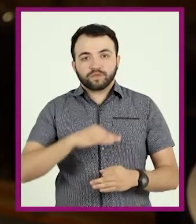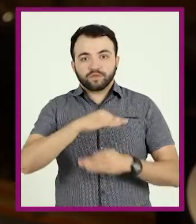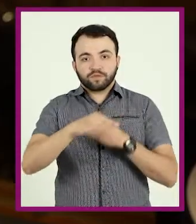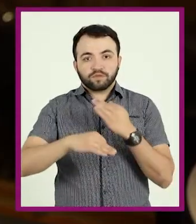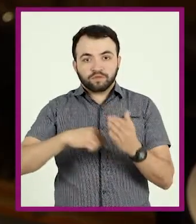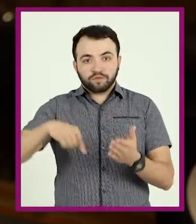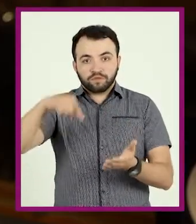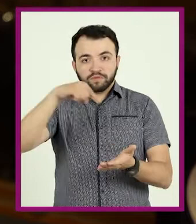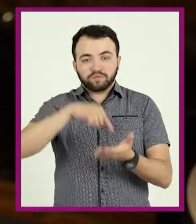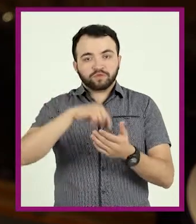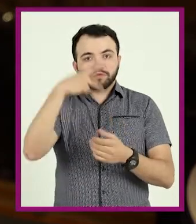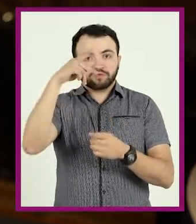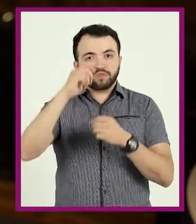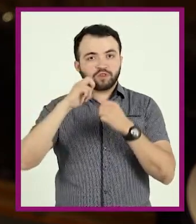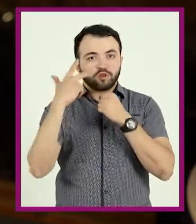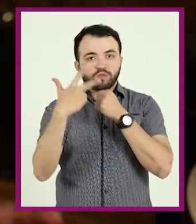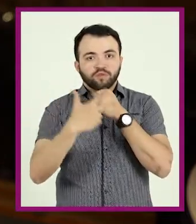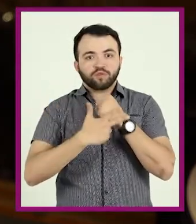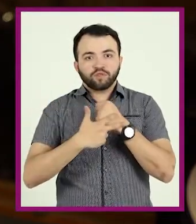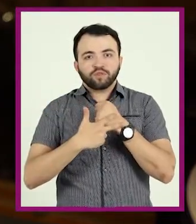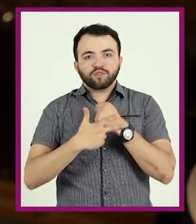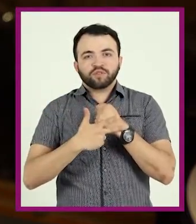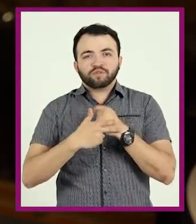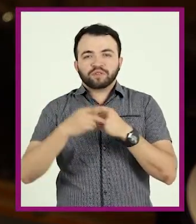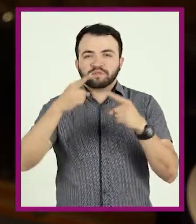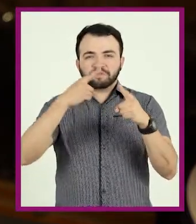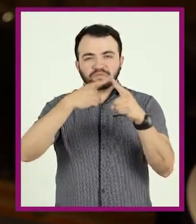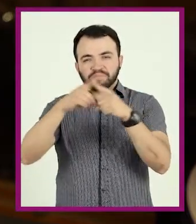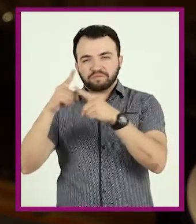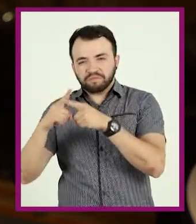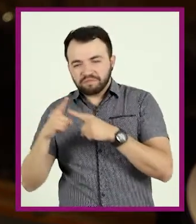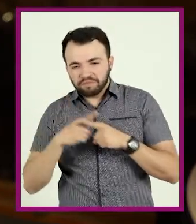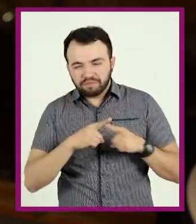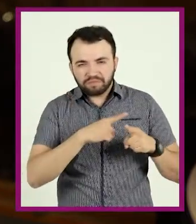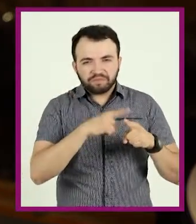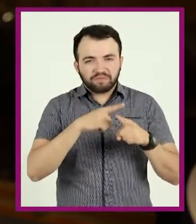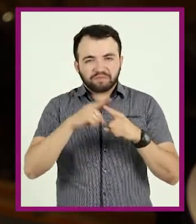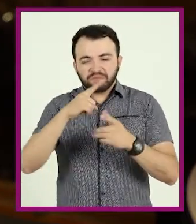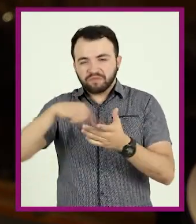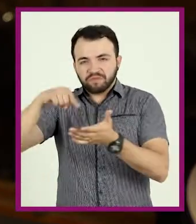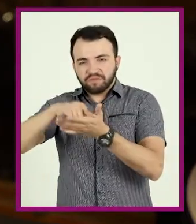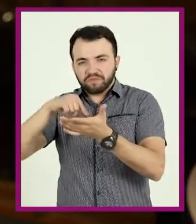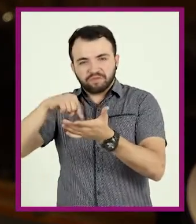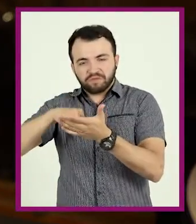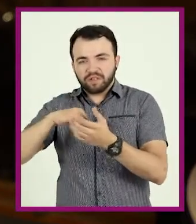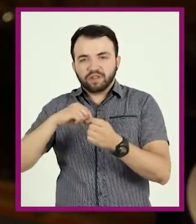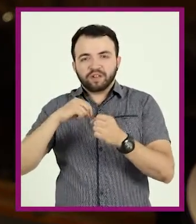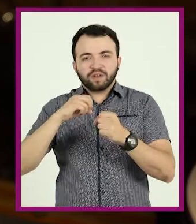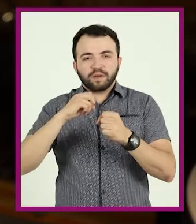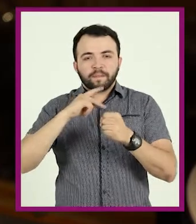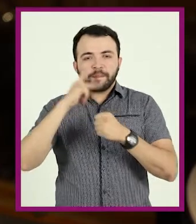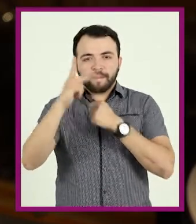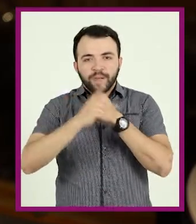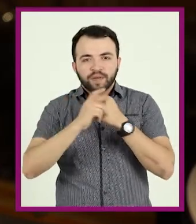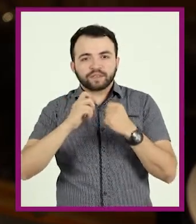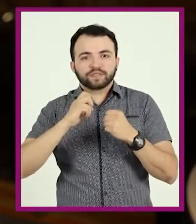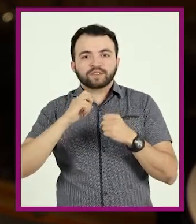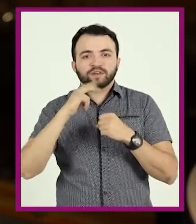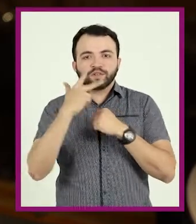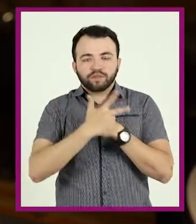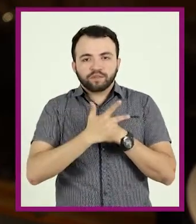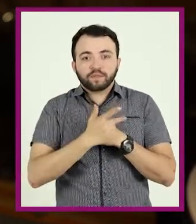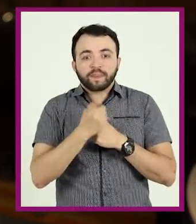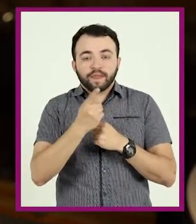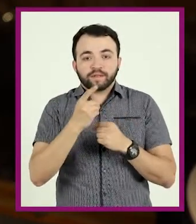Toda esta región al este de Europa, que incluye lo que ahora es Croacia, Serbia, Eslovenia, digamos, en realidad se